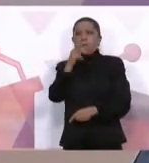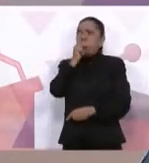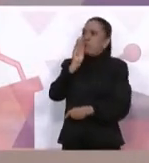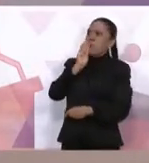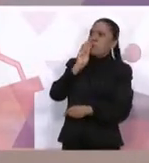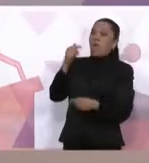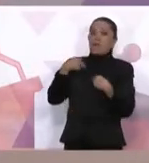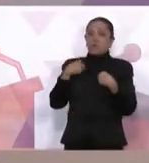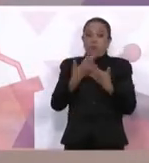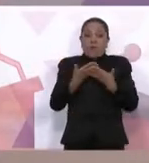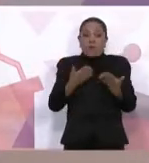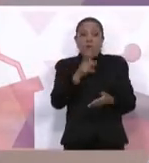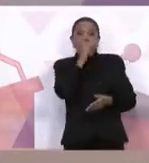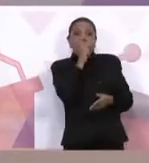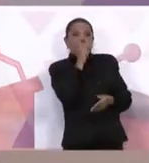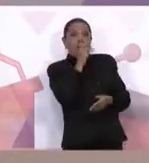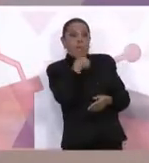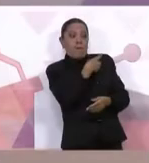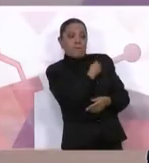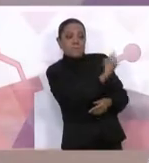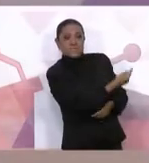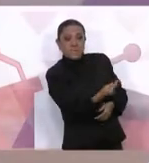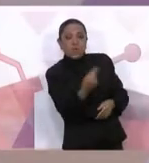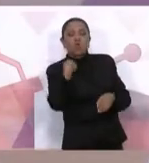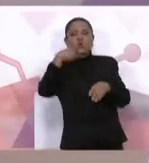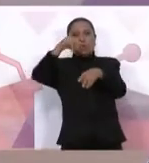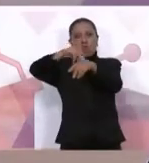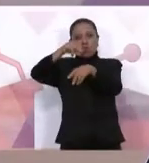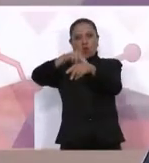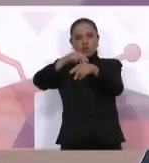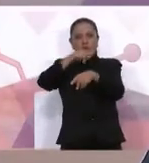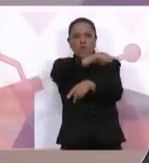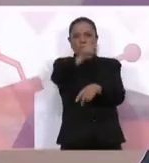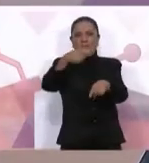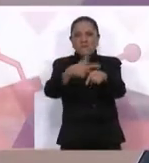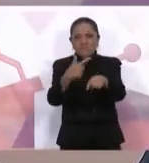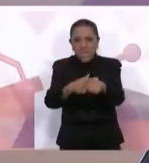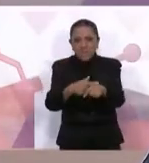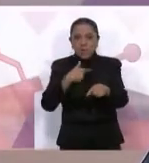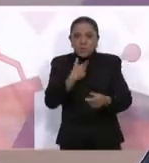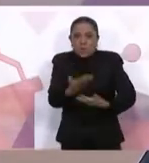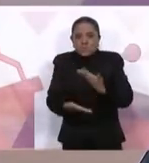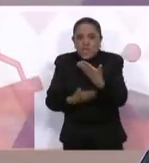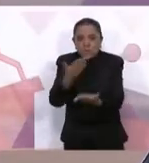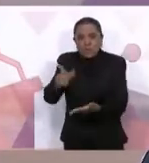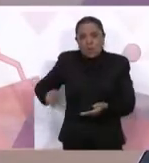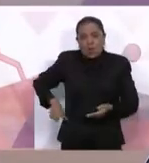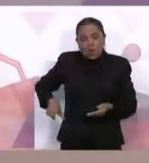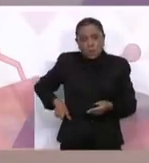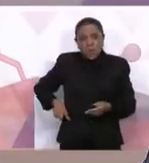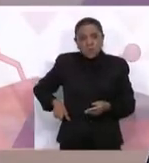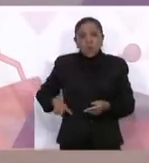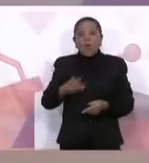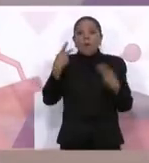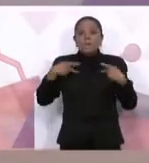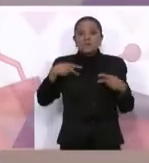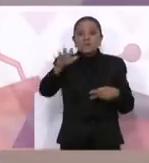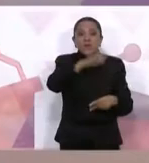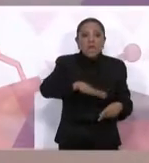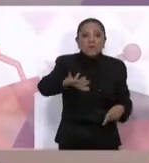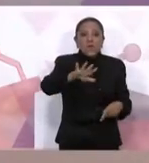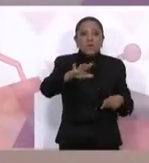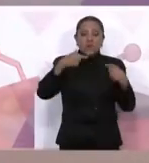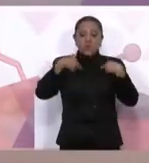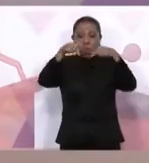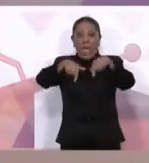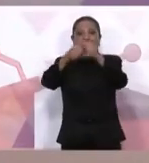médico a mis pacientes como servidor público a las personas estoy aquí para dar resultados traigo las mejores propuestas